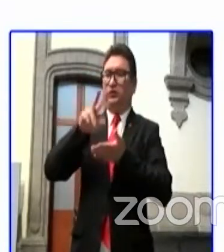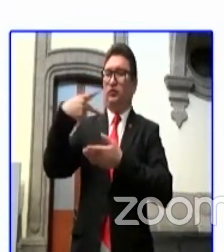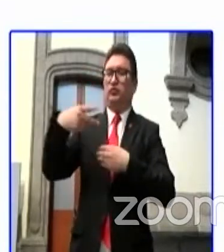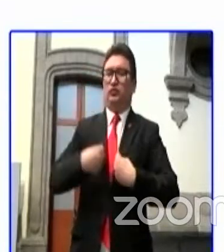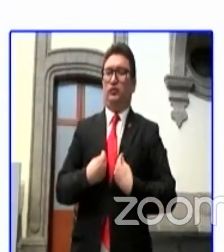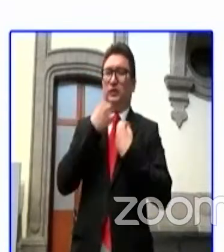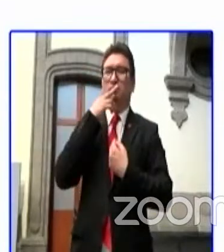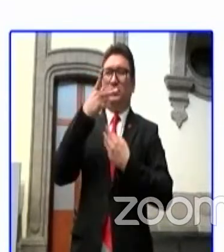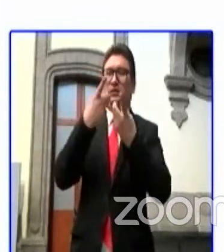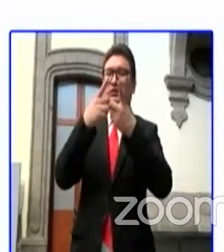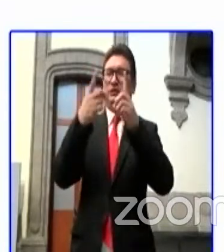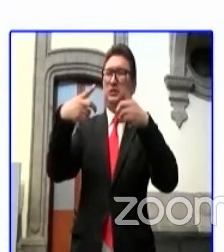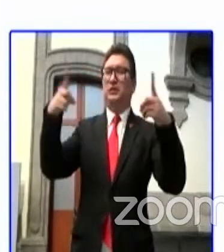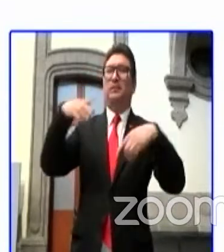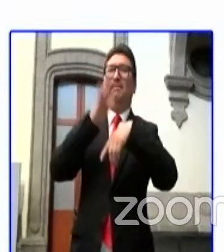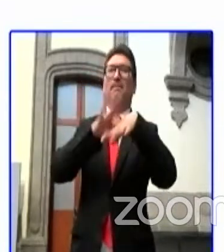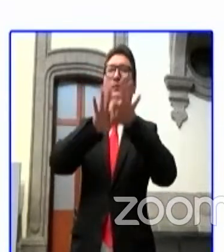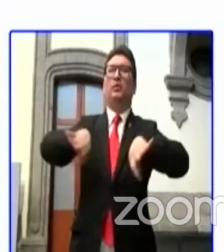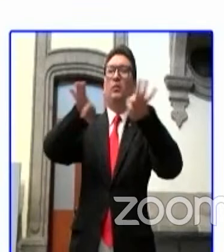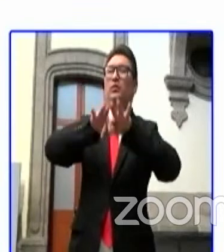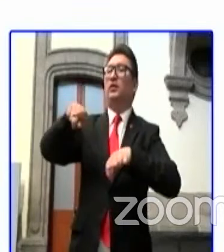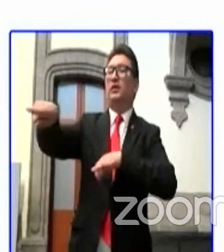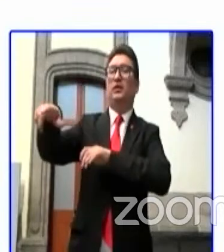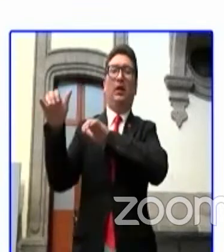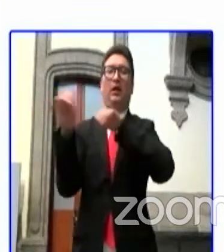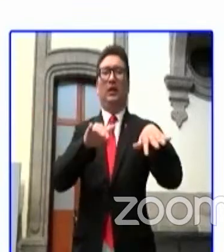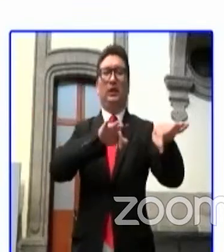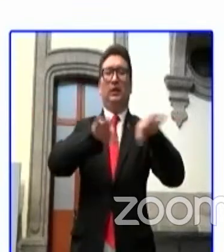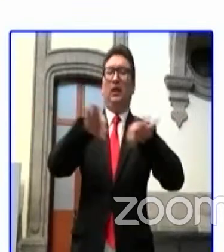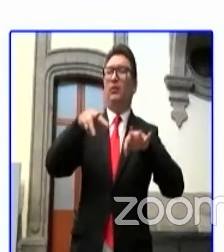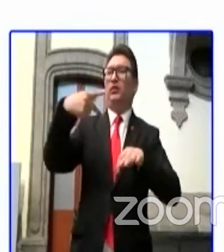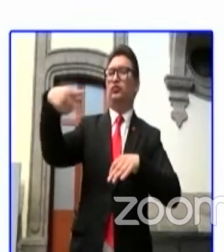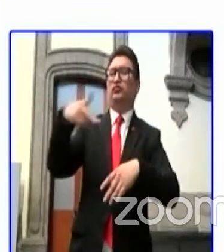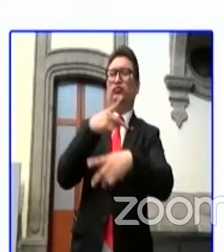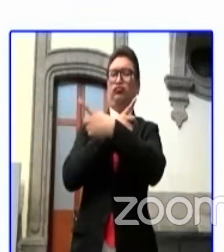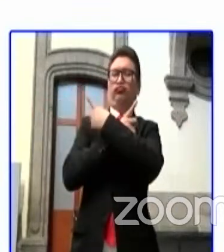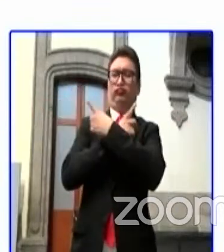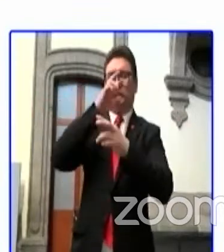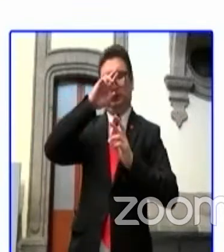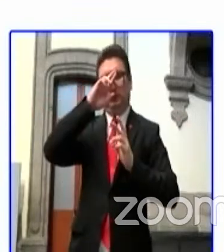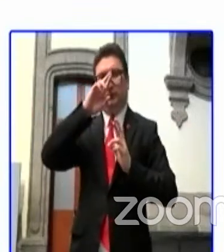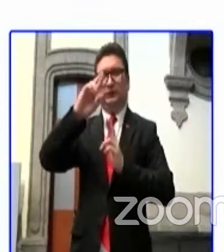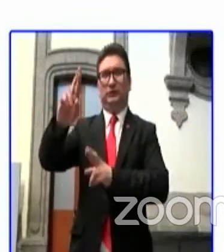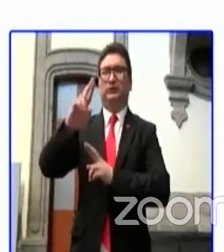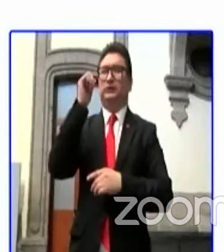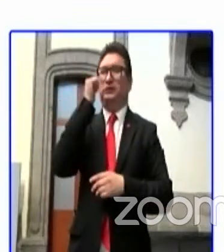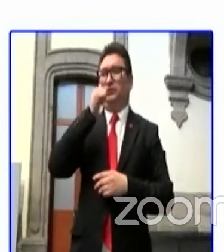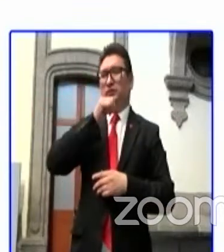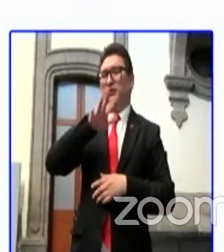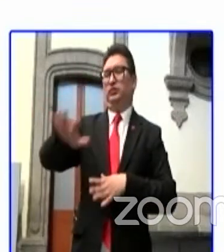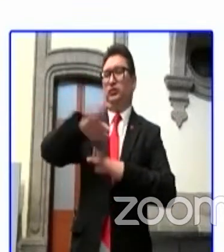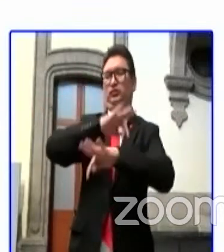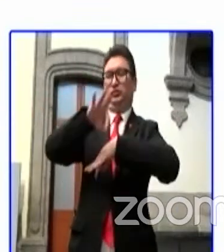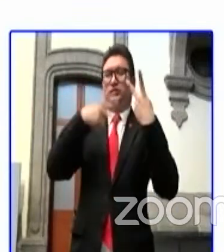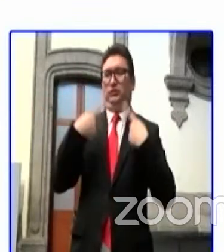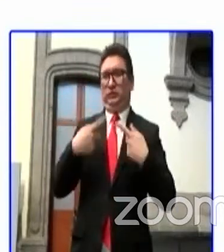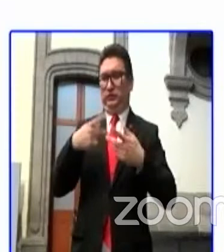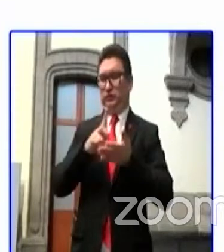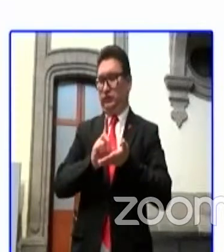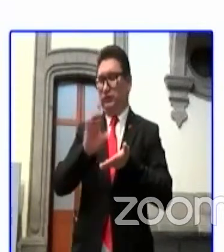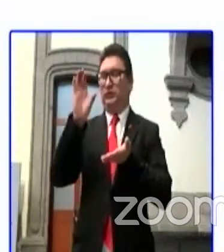todo dignificar el trabajo de las personas en condiciones de